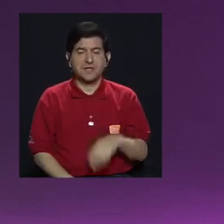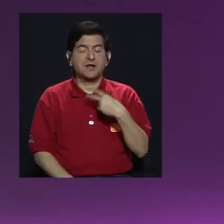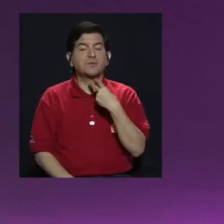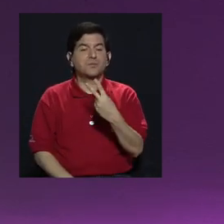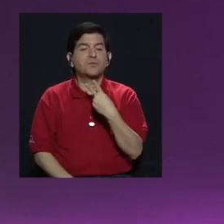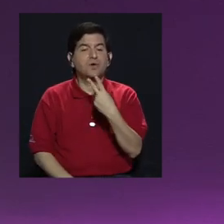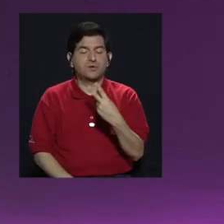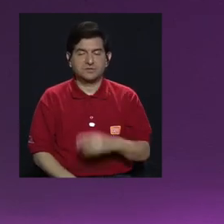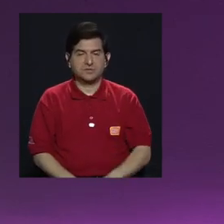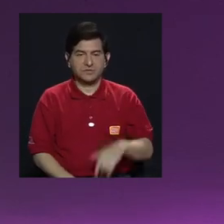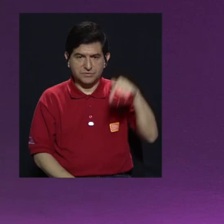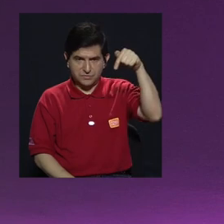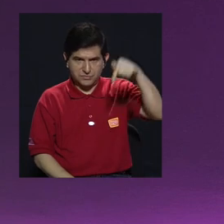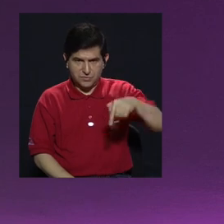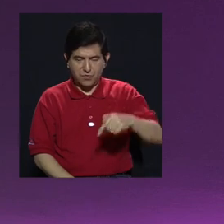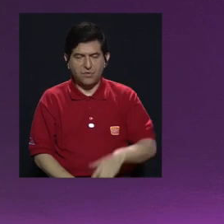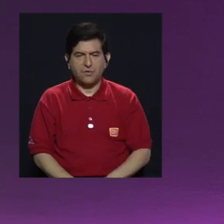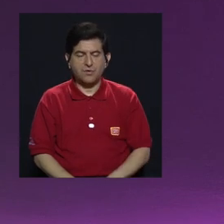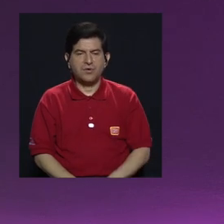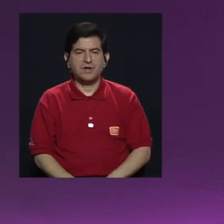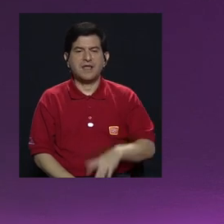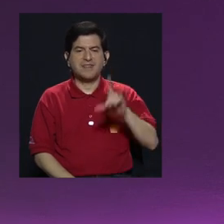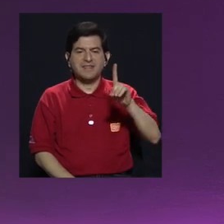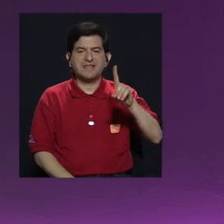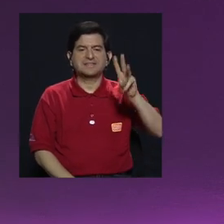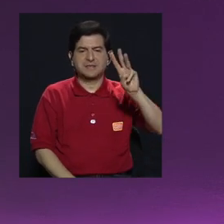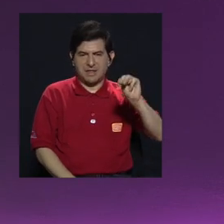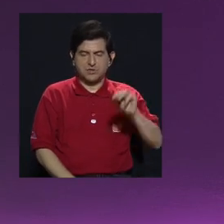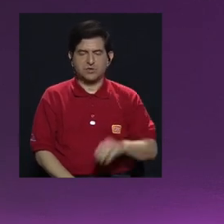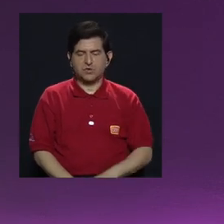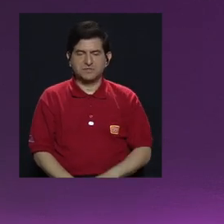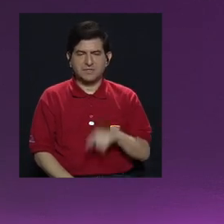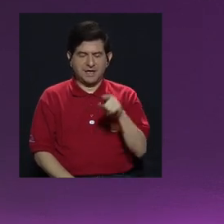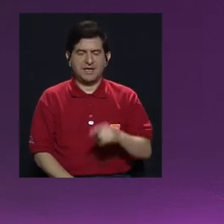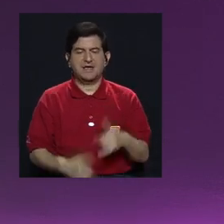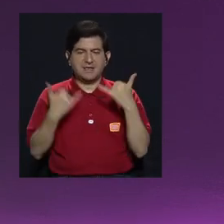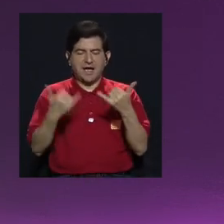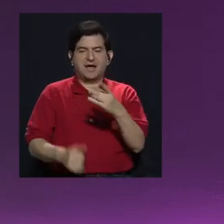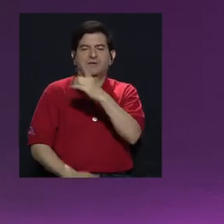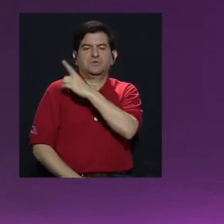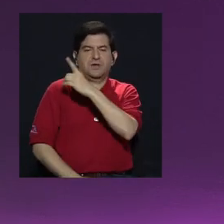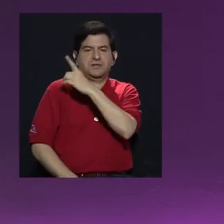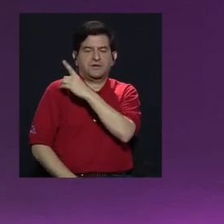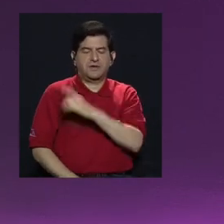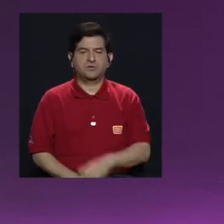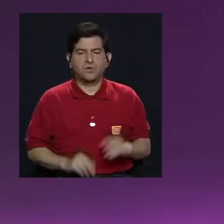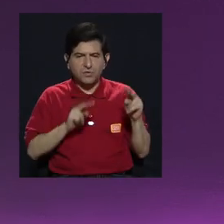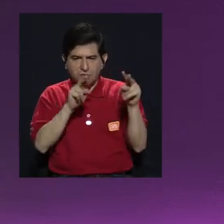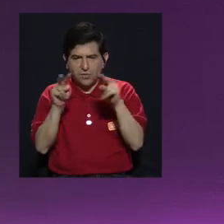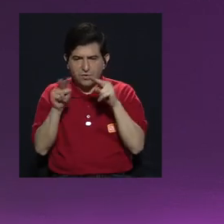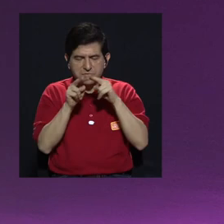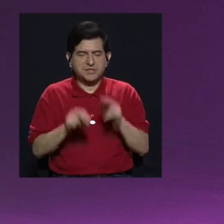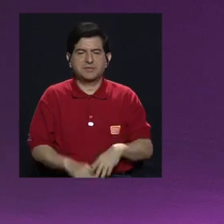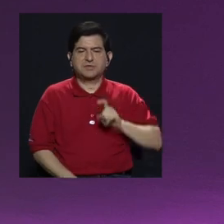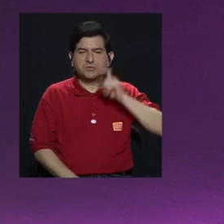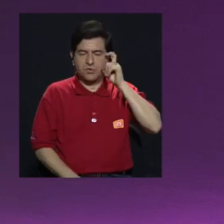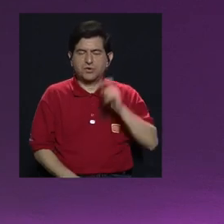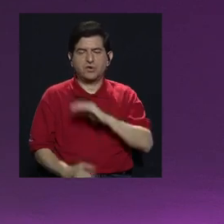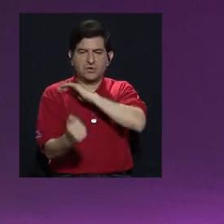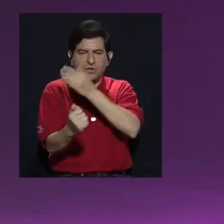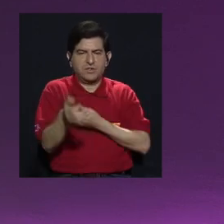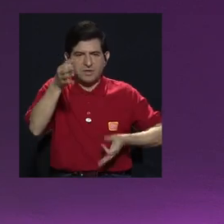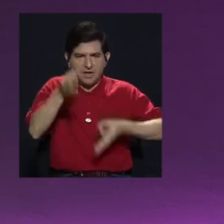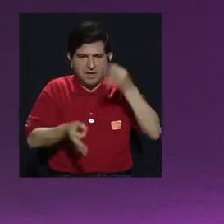sección Voces. Hoy presentaremos a Dixie Mendoza, quien es la actual directora del Observatorio de Género del